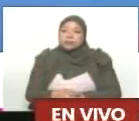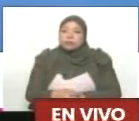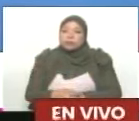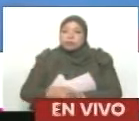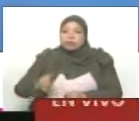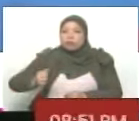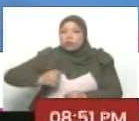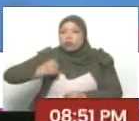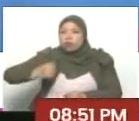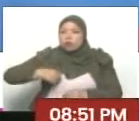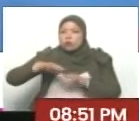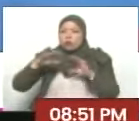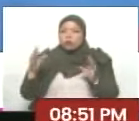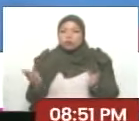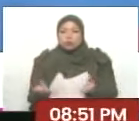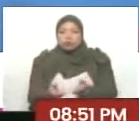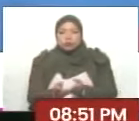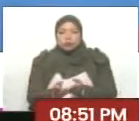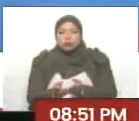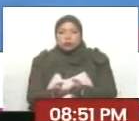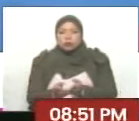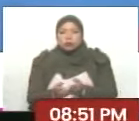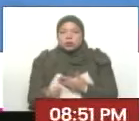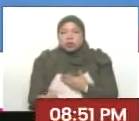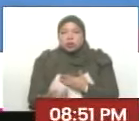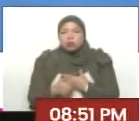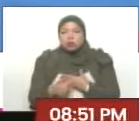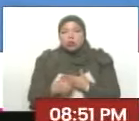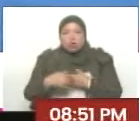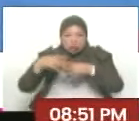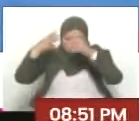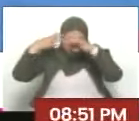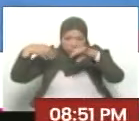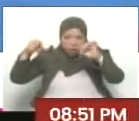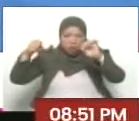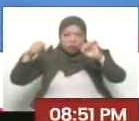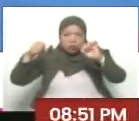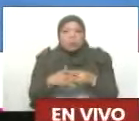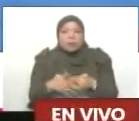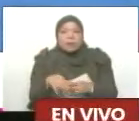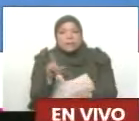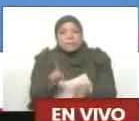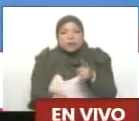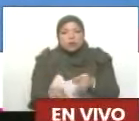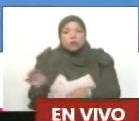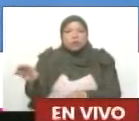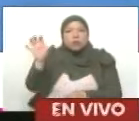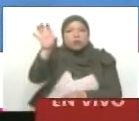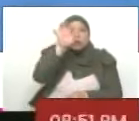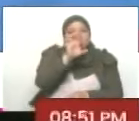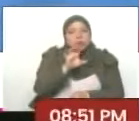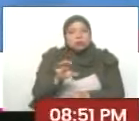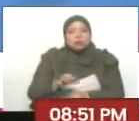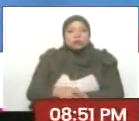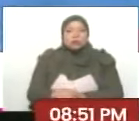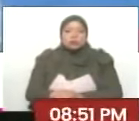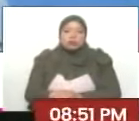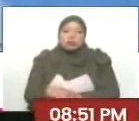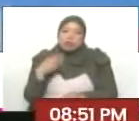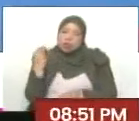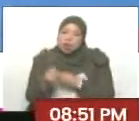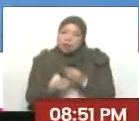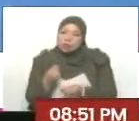cualquier país del mundo atacar a una embajada o un país? ¿Qué